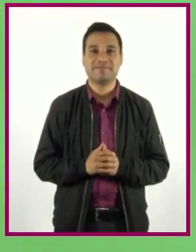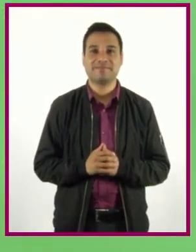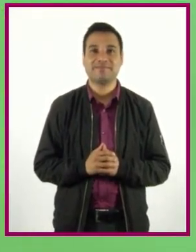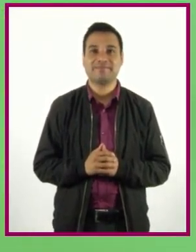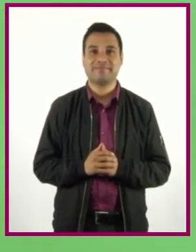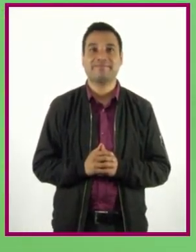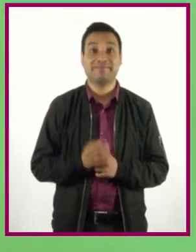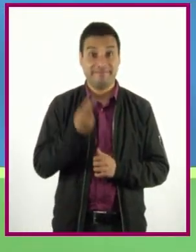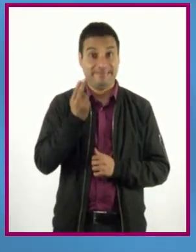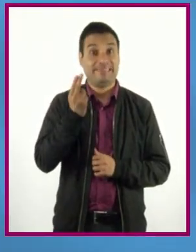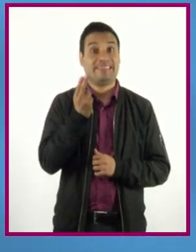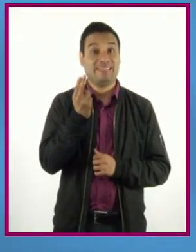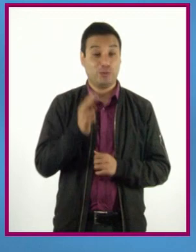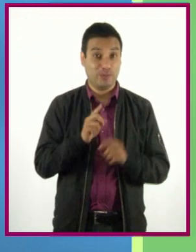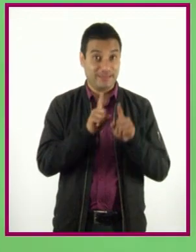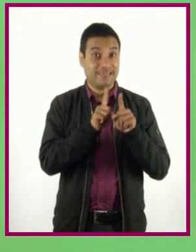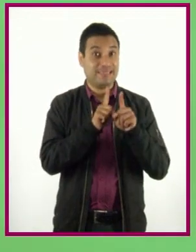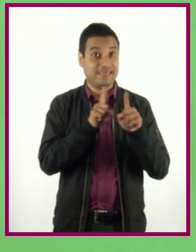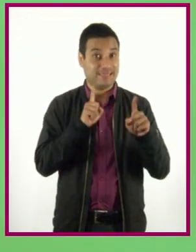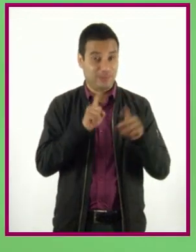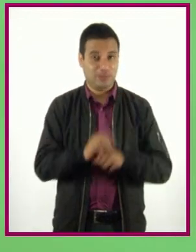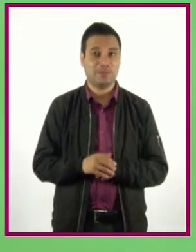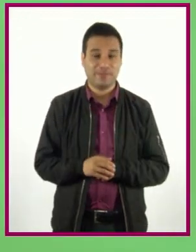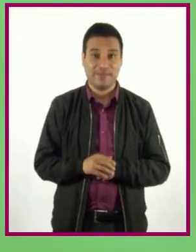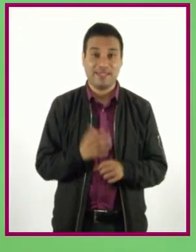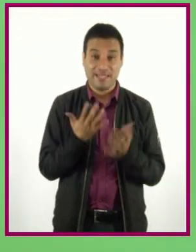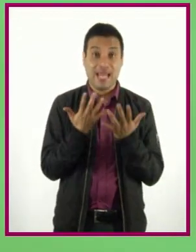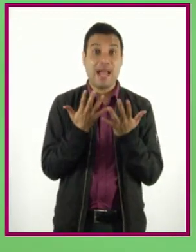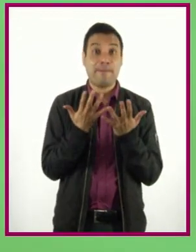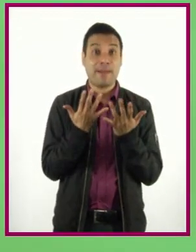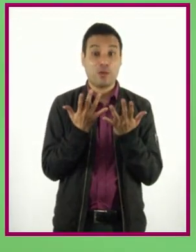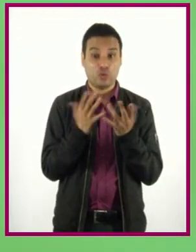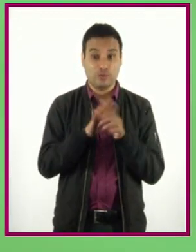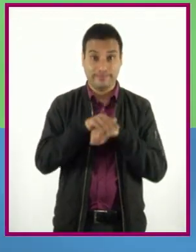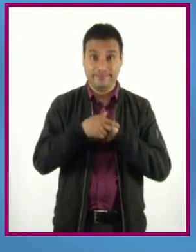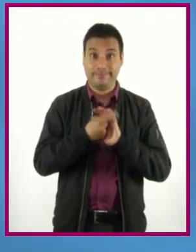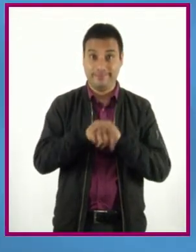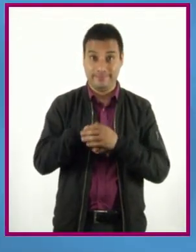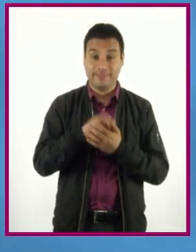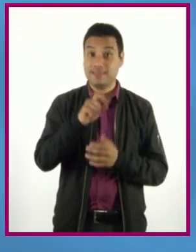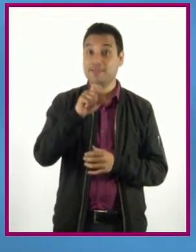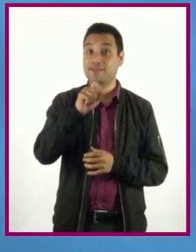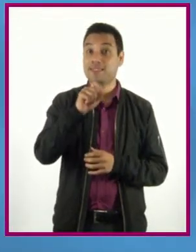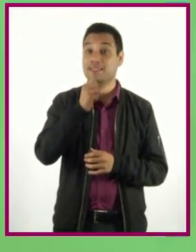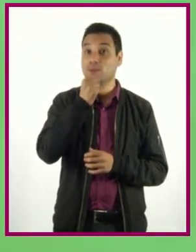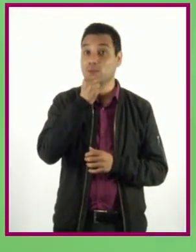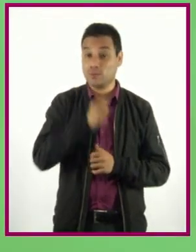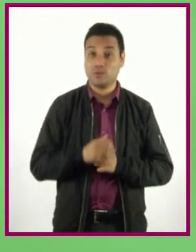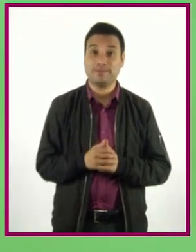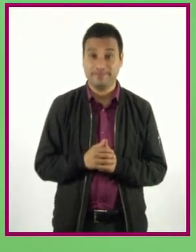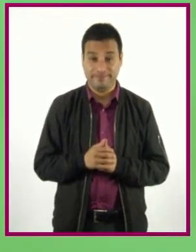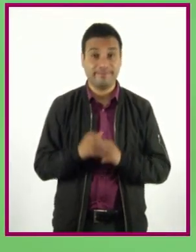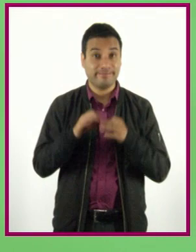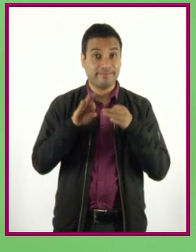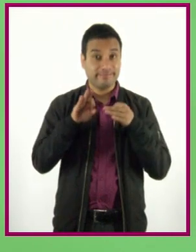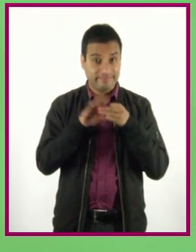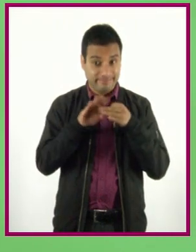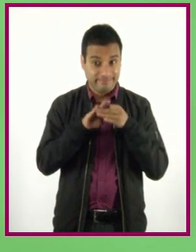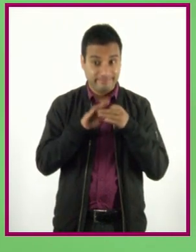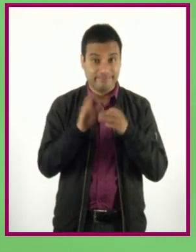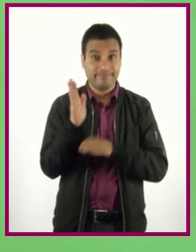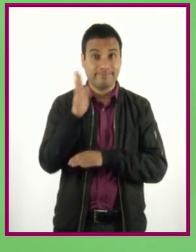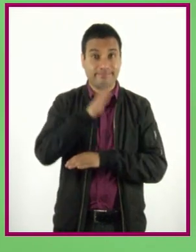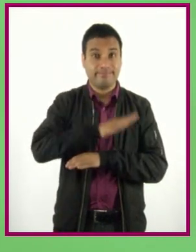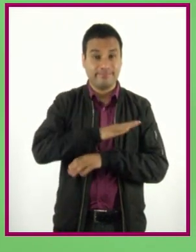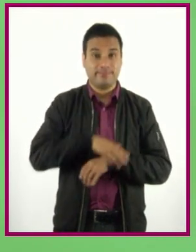Recuerden mantener la sana distancia, lavarse las manos con agua y jabón durante 20 segundos varias veces al día y usar